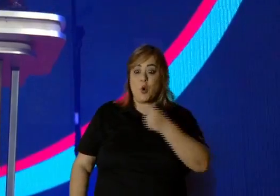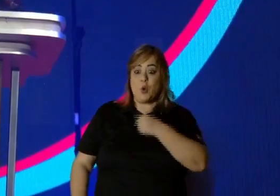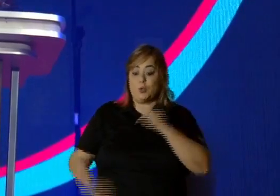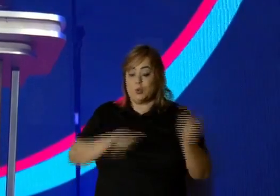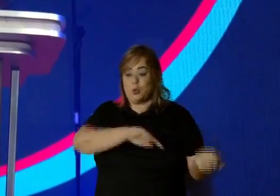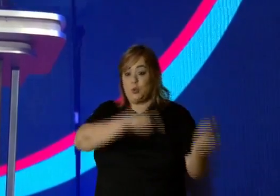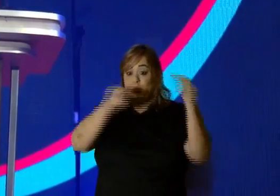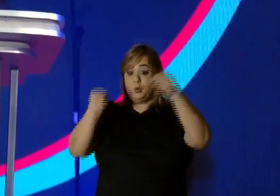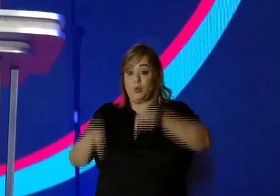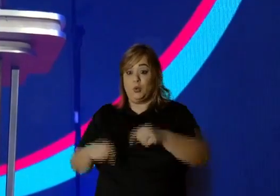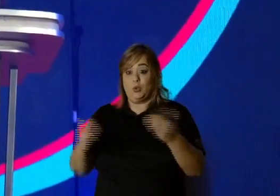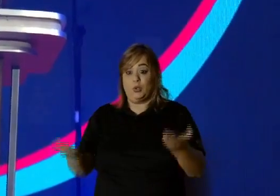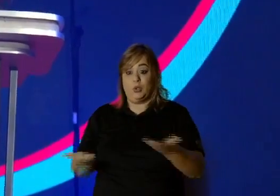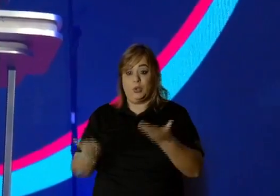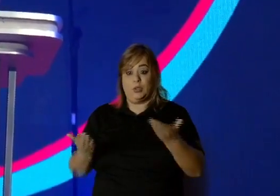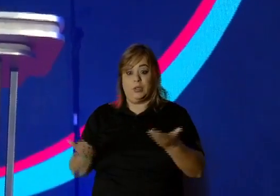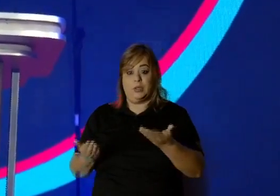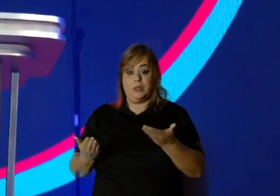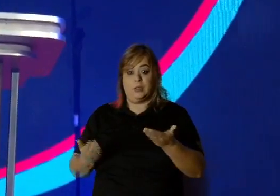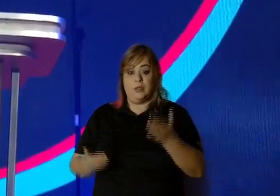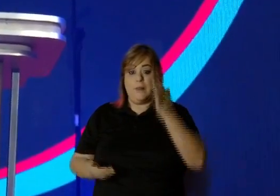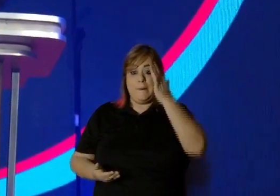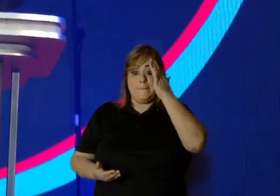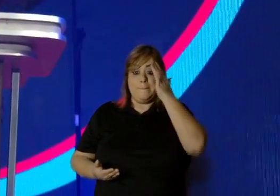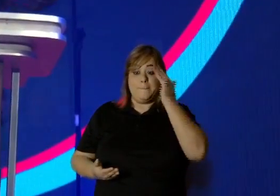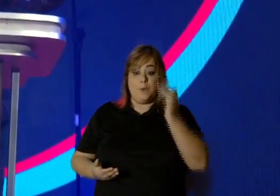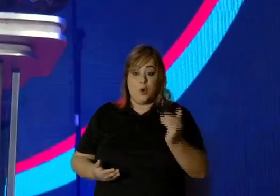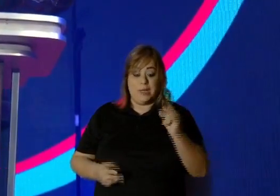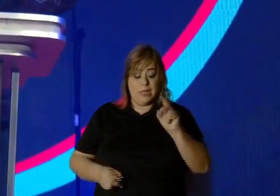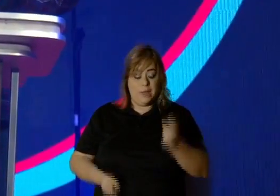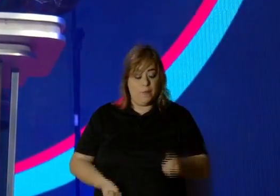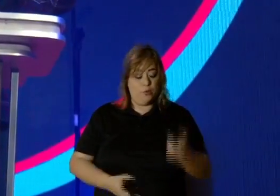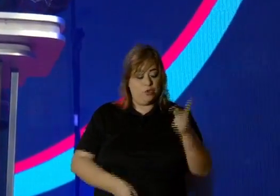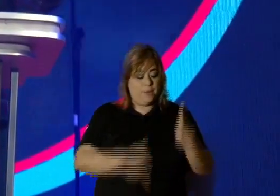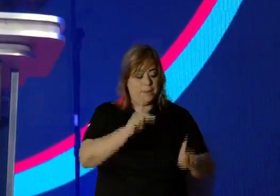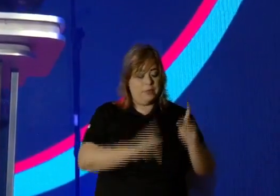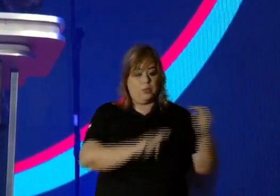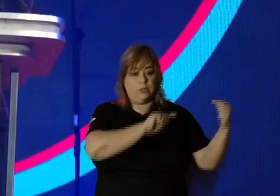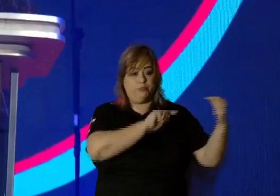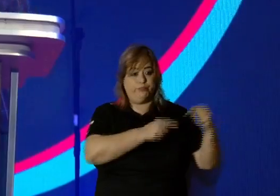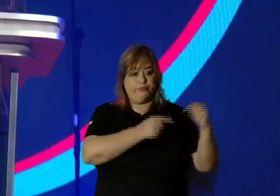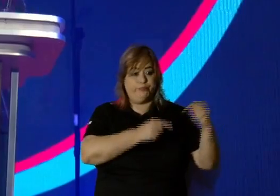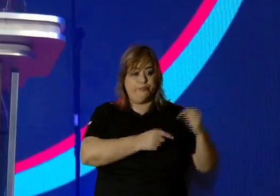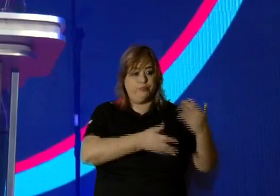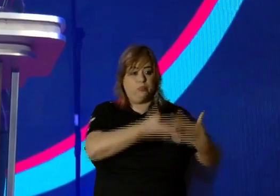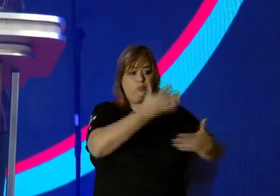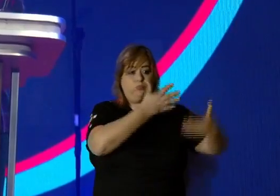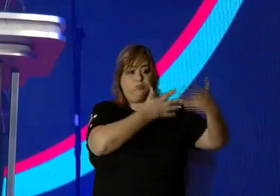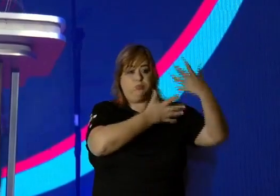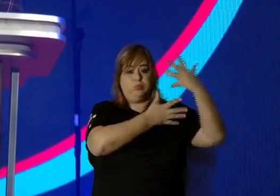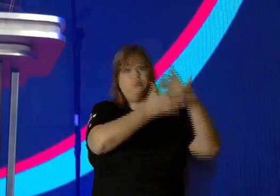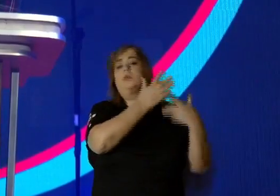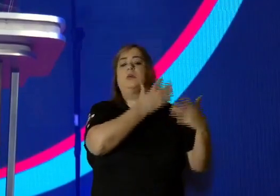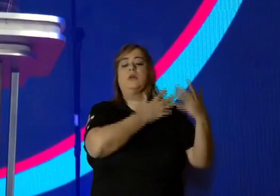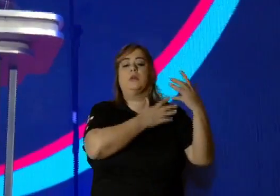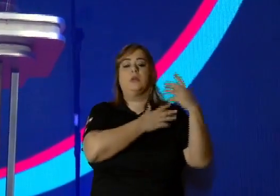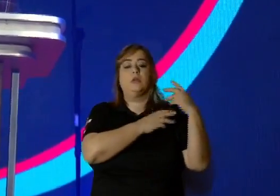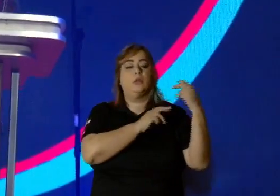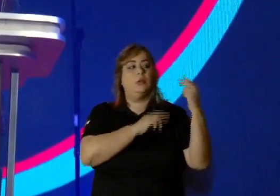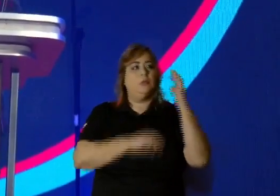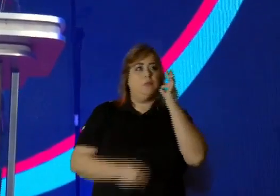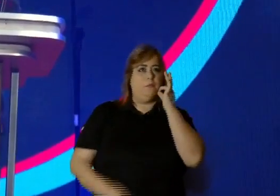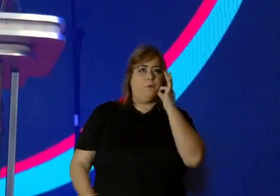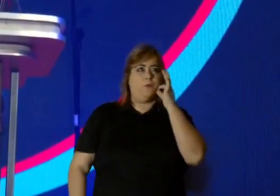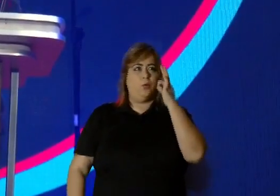Hay muchos de nosotros que fuimos heridos en algún momento, en estos años pasados, y mirábamos hacia el futuro